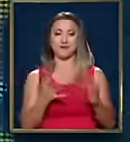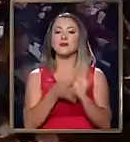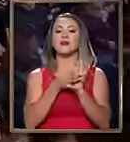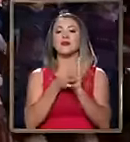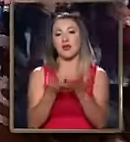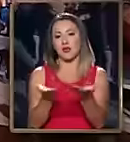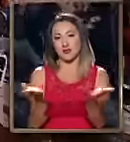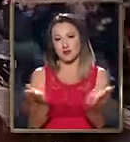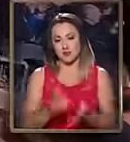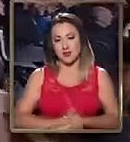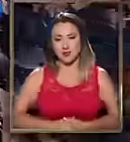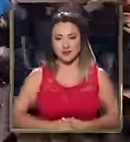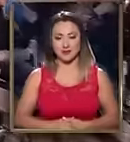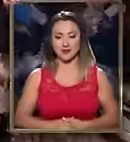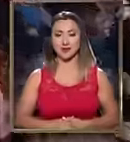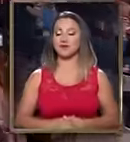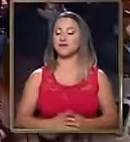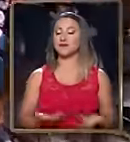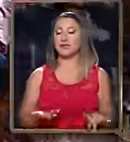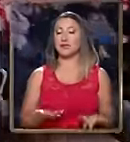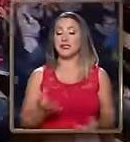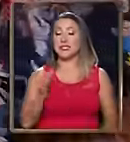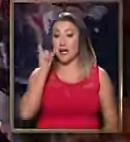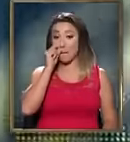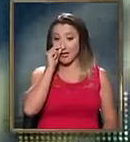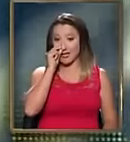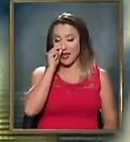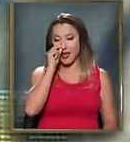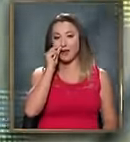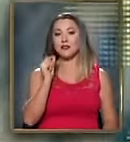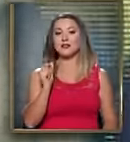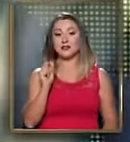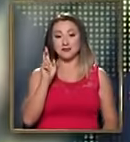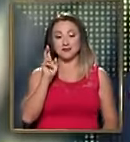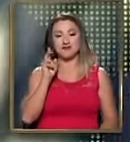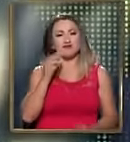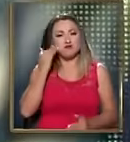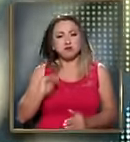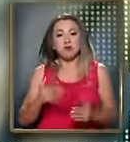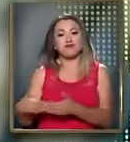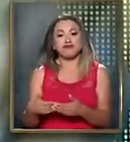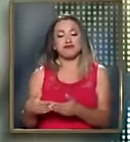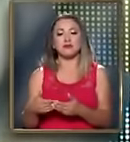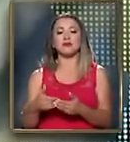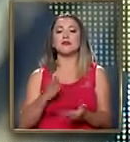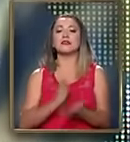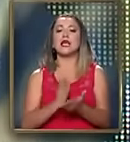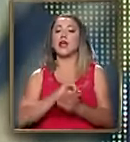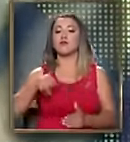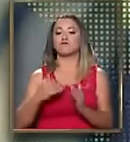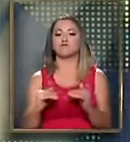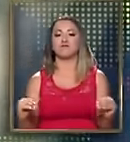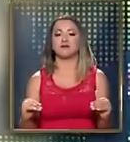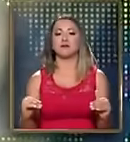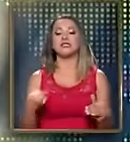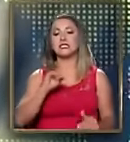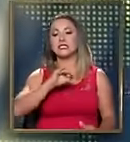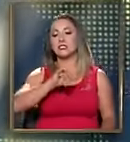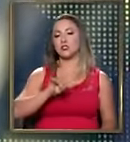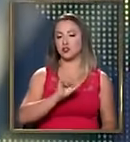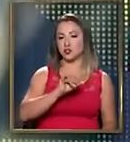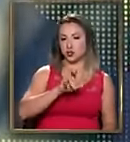gracias, que cuando Camila Vallejos estaba en la sala cuna, tenía dos compañeritos, el Giorgio y